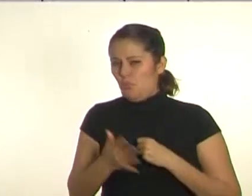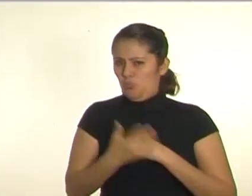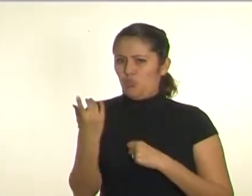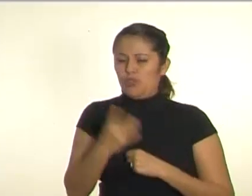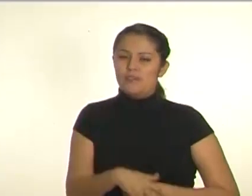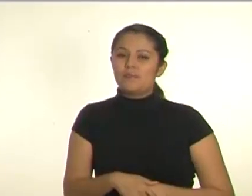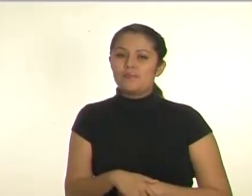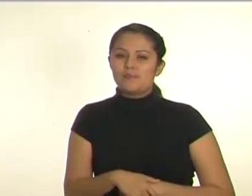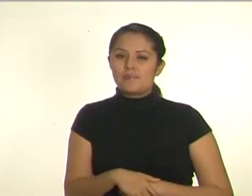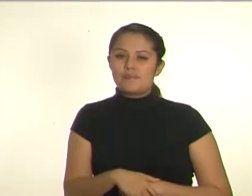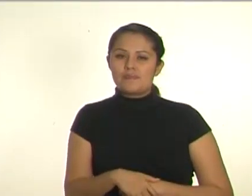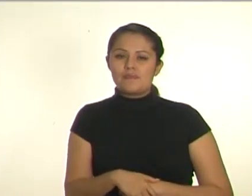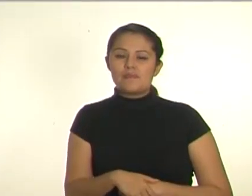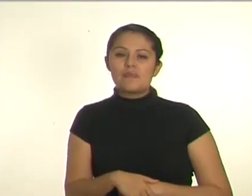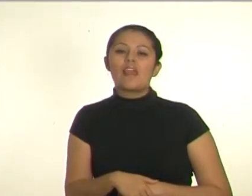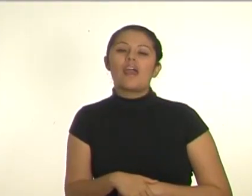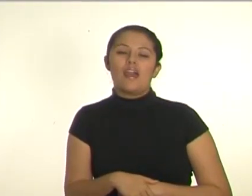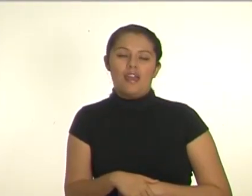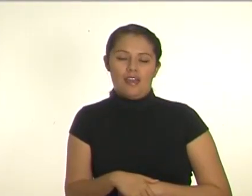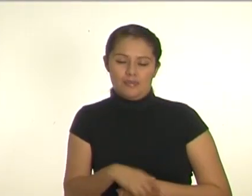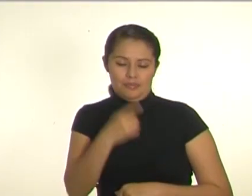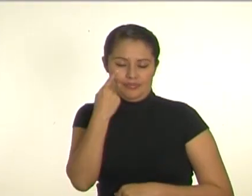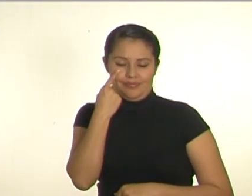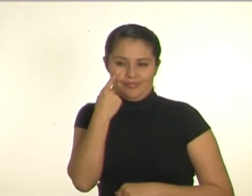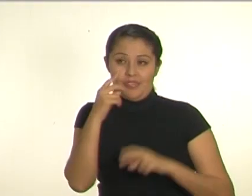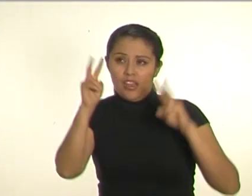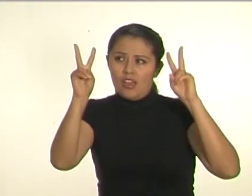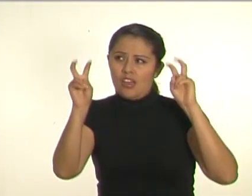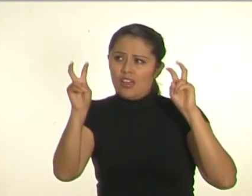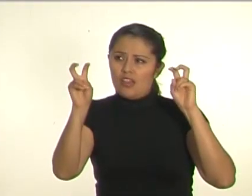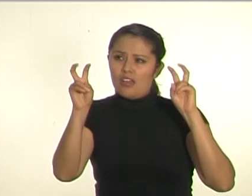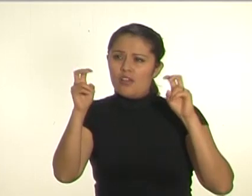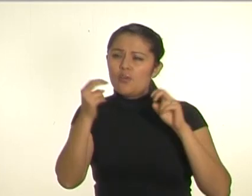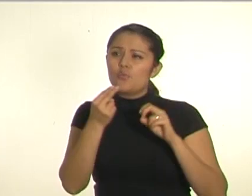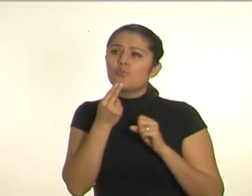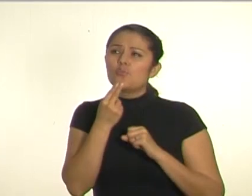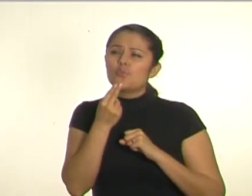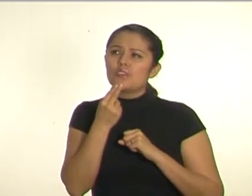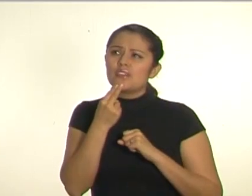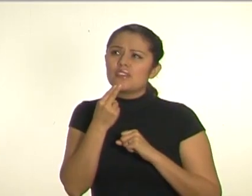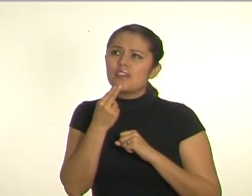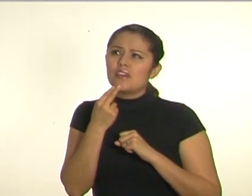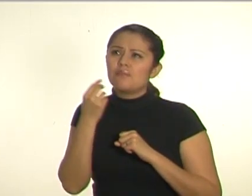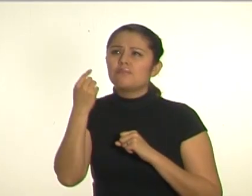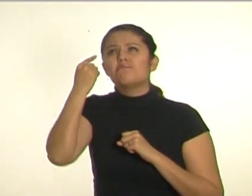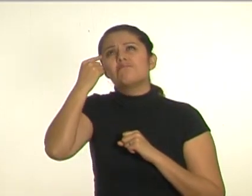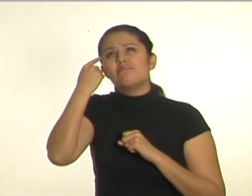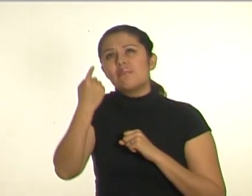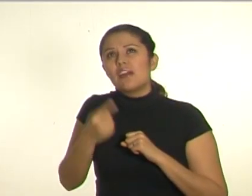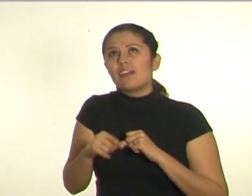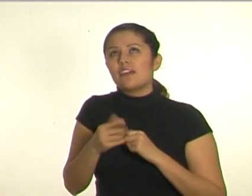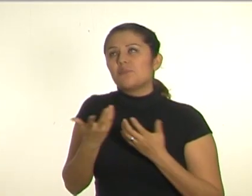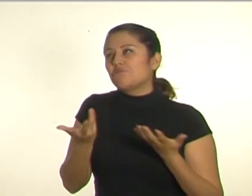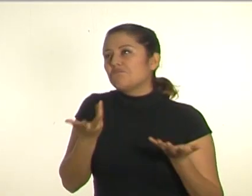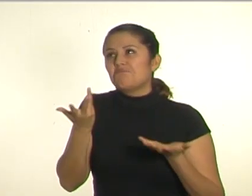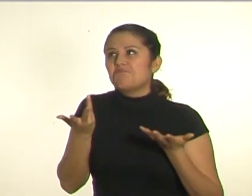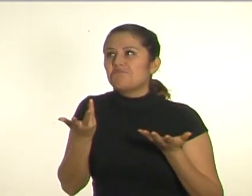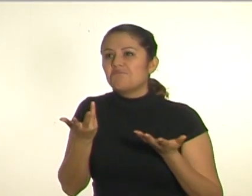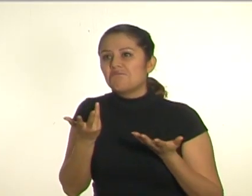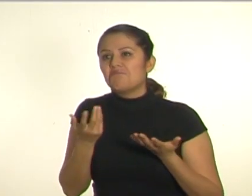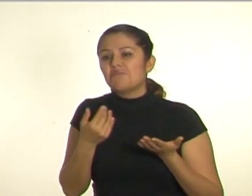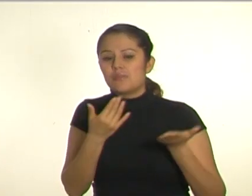Porque en esta parte de las comillas se usan para presentar